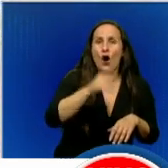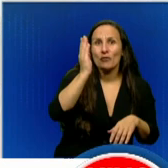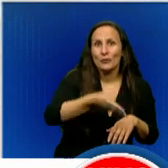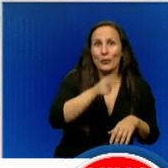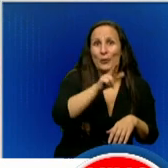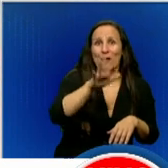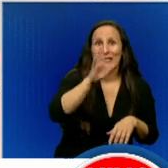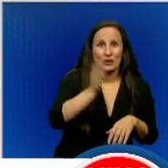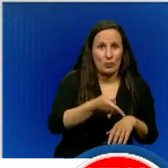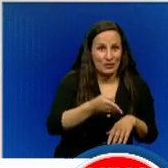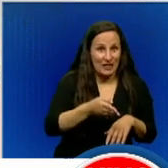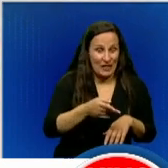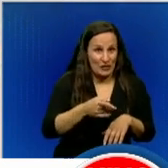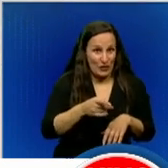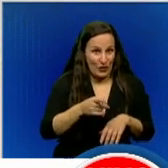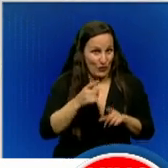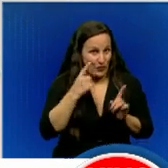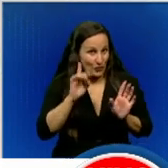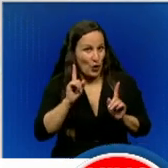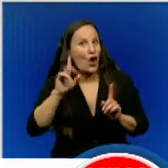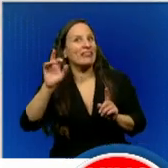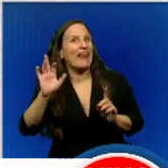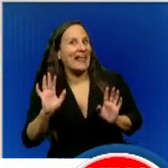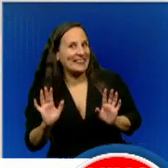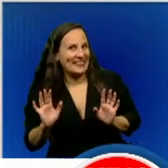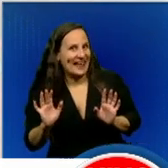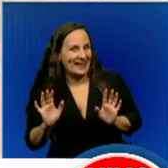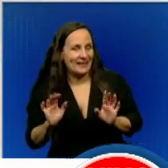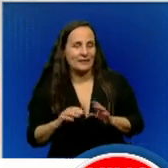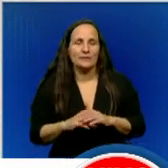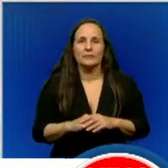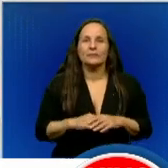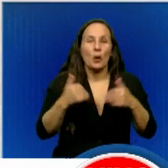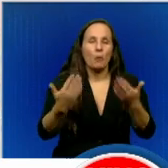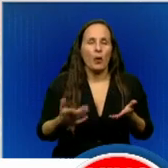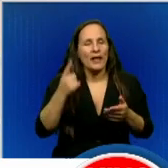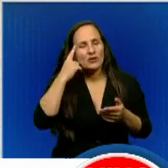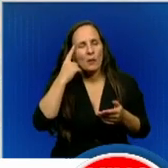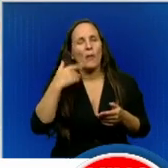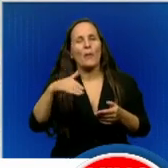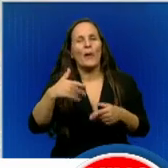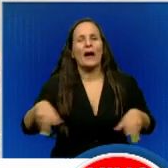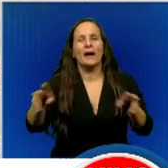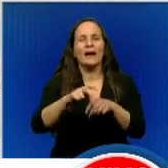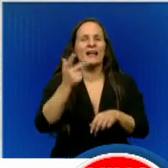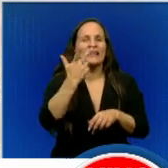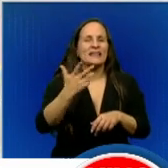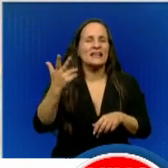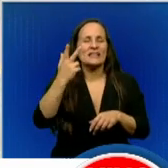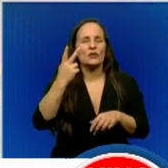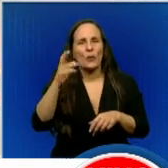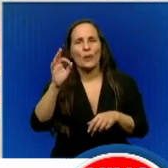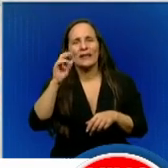25 al 30 por eso se había estimado de esa mayor recaudación de 320 mil millones de